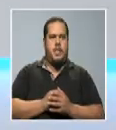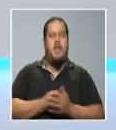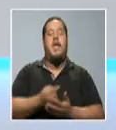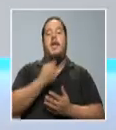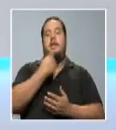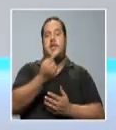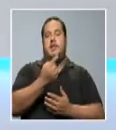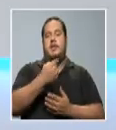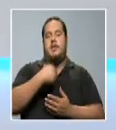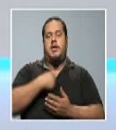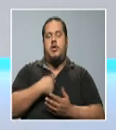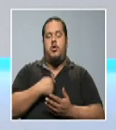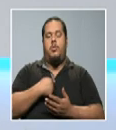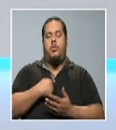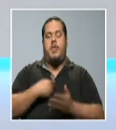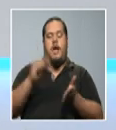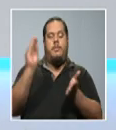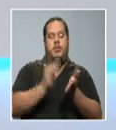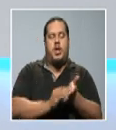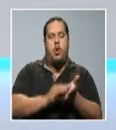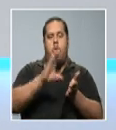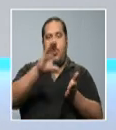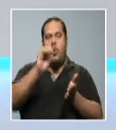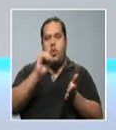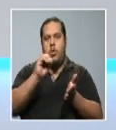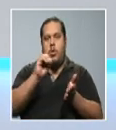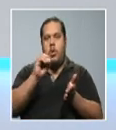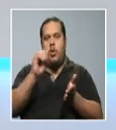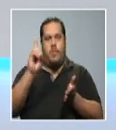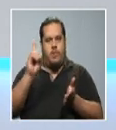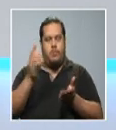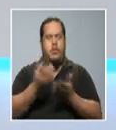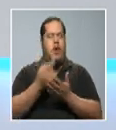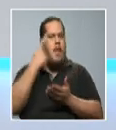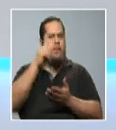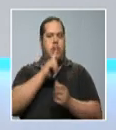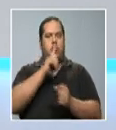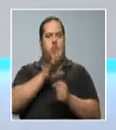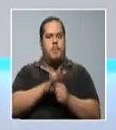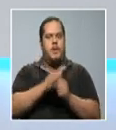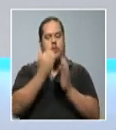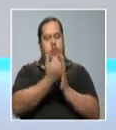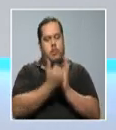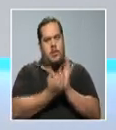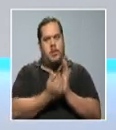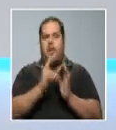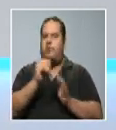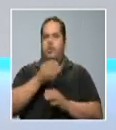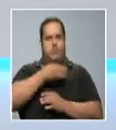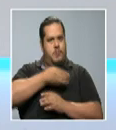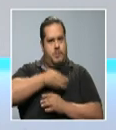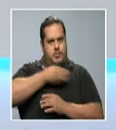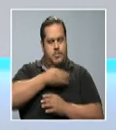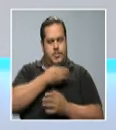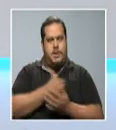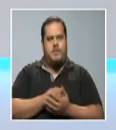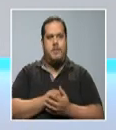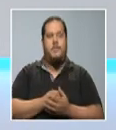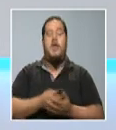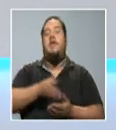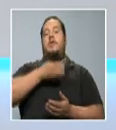Decir que voy a poner un codeudor simplemente para cumplir con un parámetro o cumplir con un requisito no es lo recomendable.